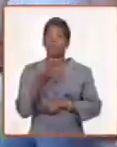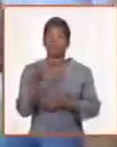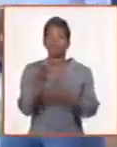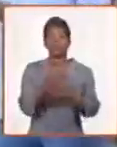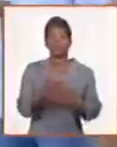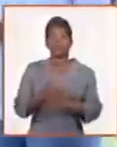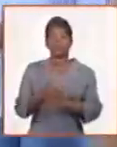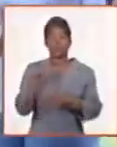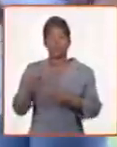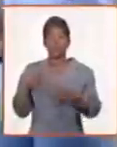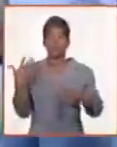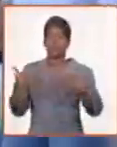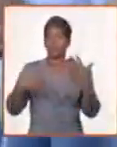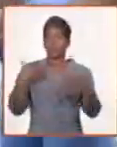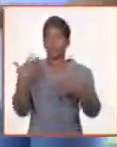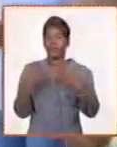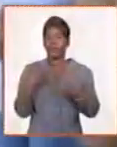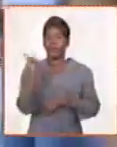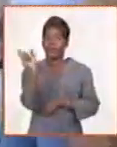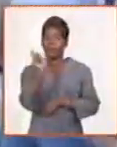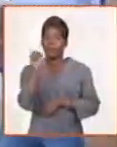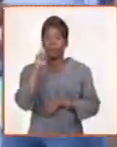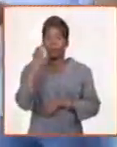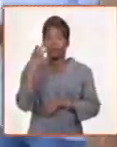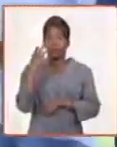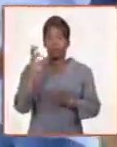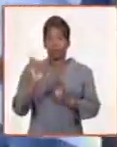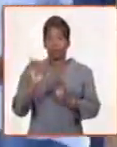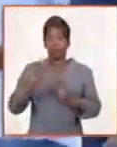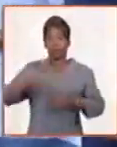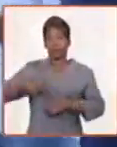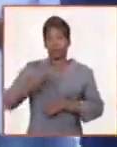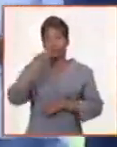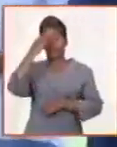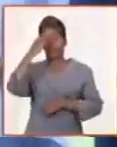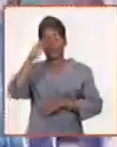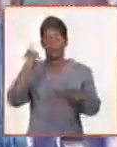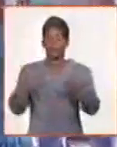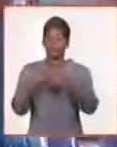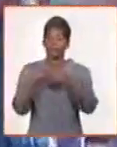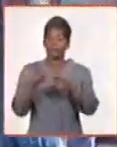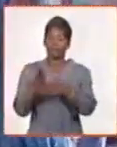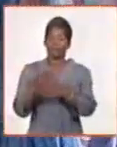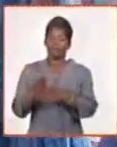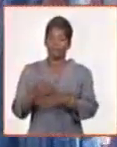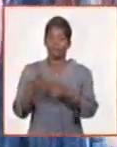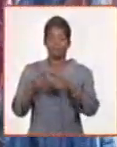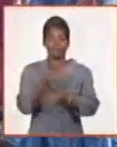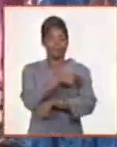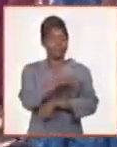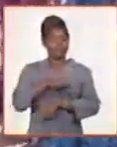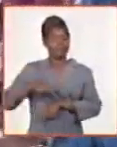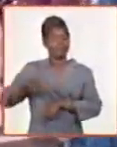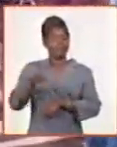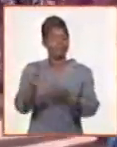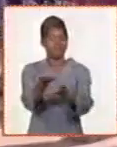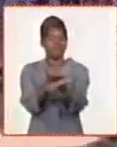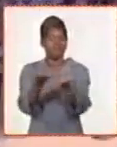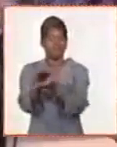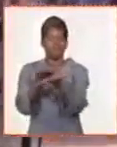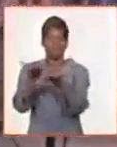festejar el Día de la Cultura Cubana, cantaron sin formalidades a la comunidad y el pueblo sintió cerca a